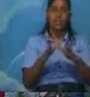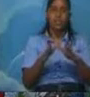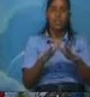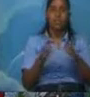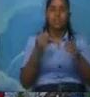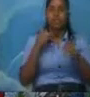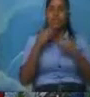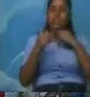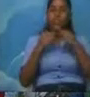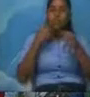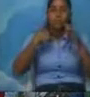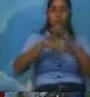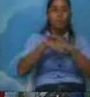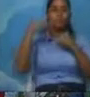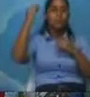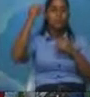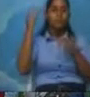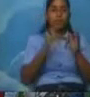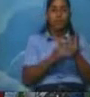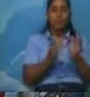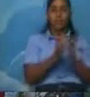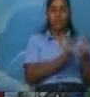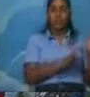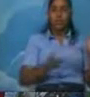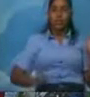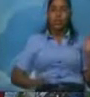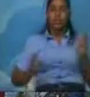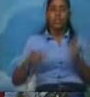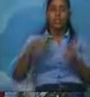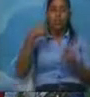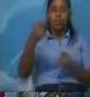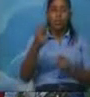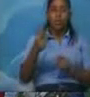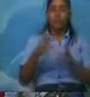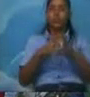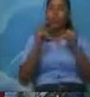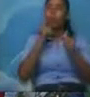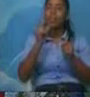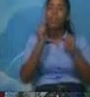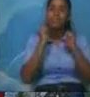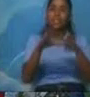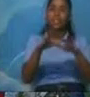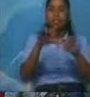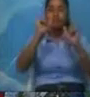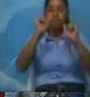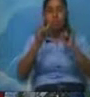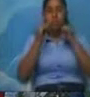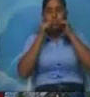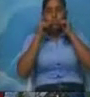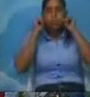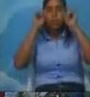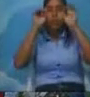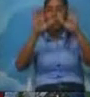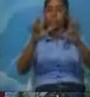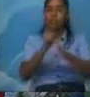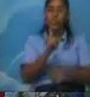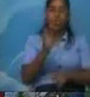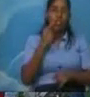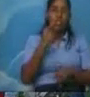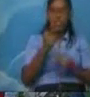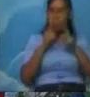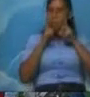vamos a pensar en Jesucristo a Jesucristo cuando lo lo maldecí bendecía no devolvía a